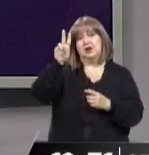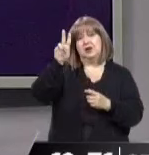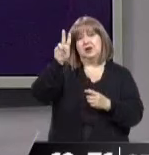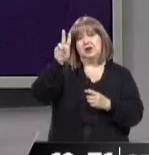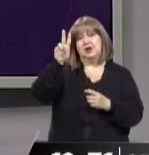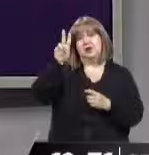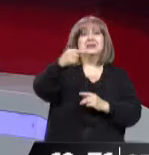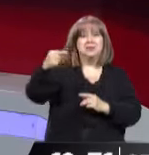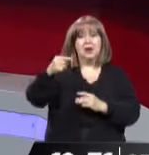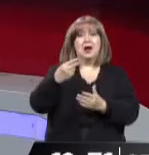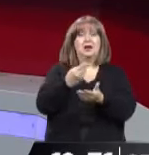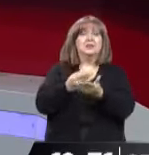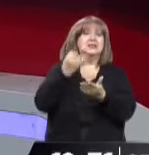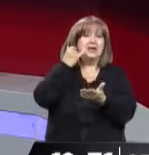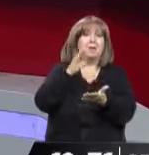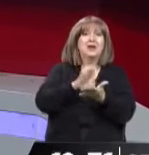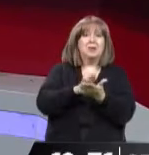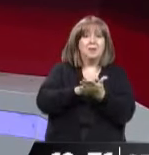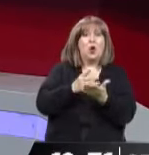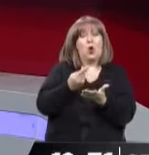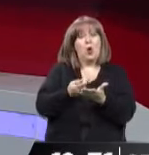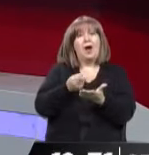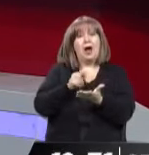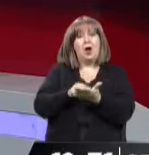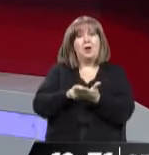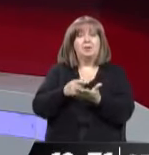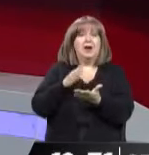semana que viene presentarían los documentos necesarios para que puedan cobrar en enero